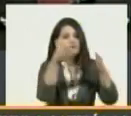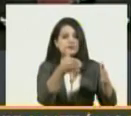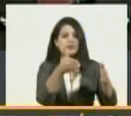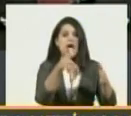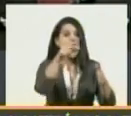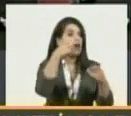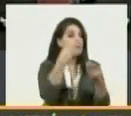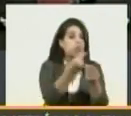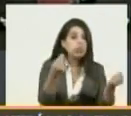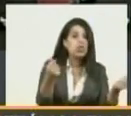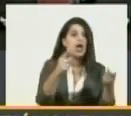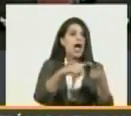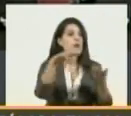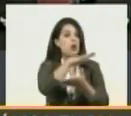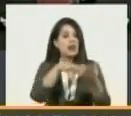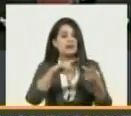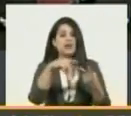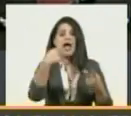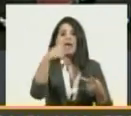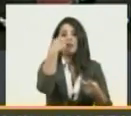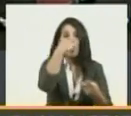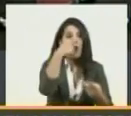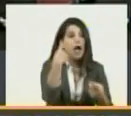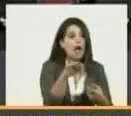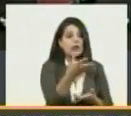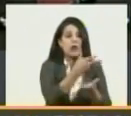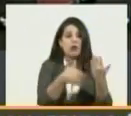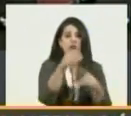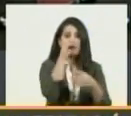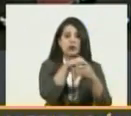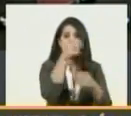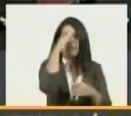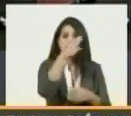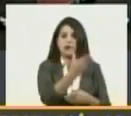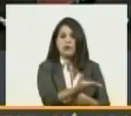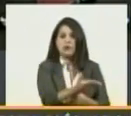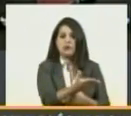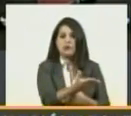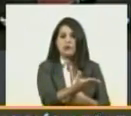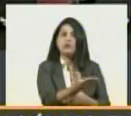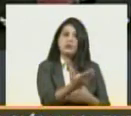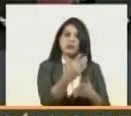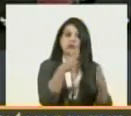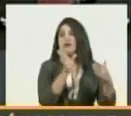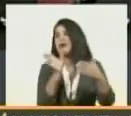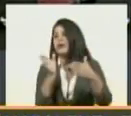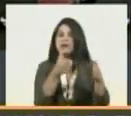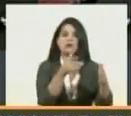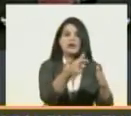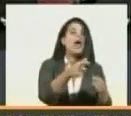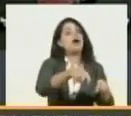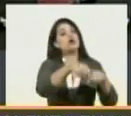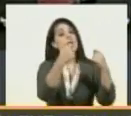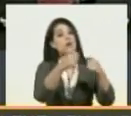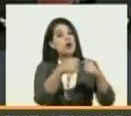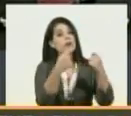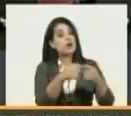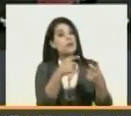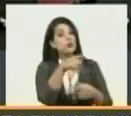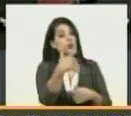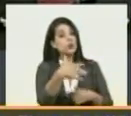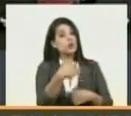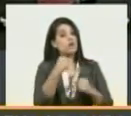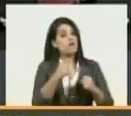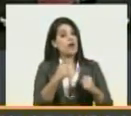violencia, atienda el narcotráfico, porque para que se puedan dar violaciones tan graves de forma masiva